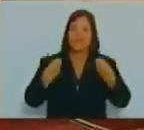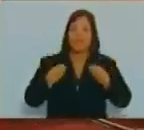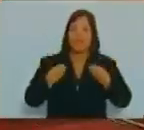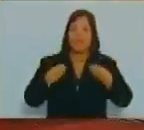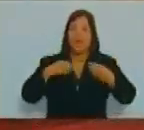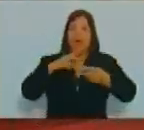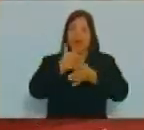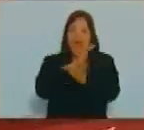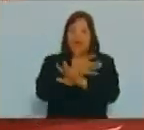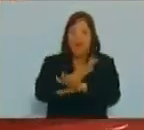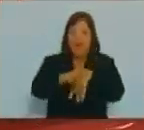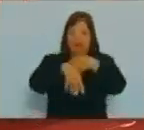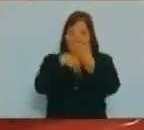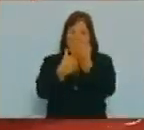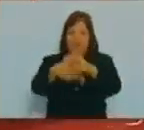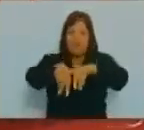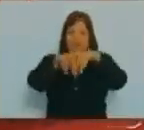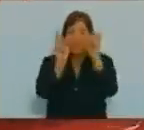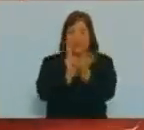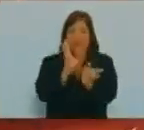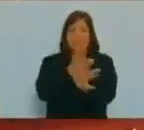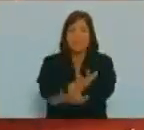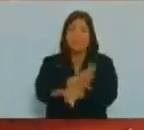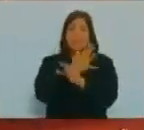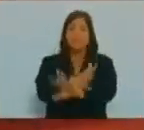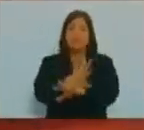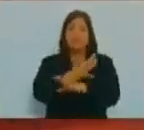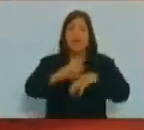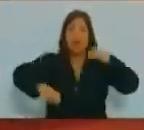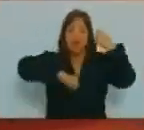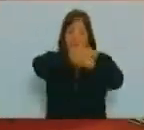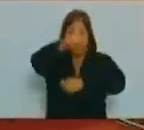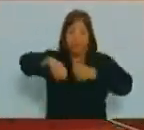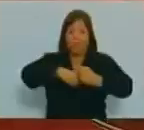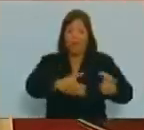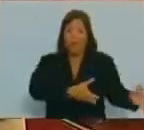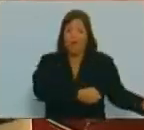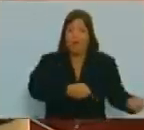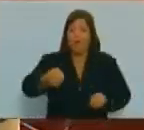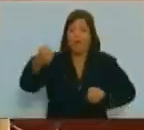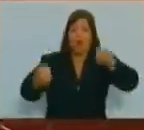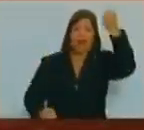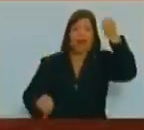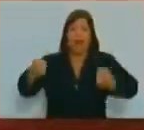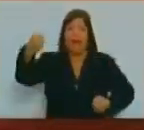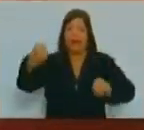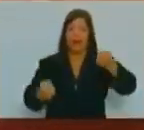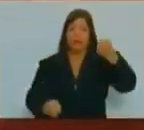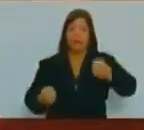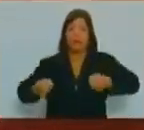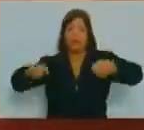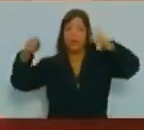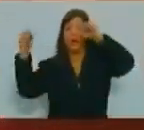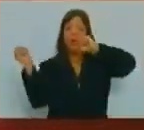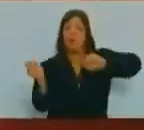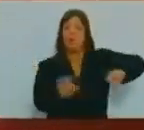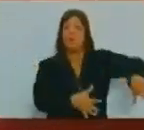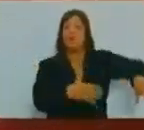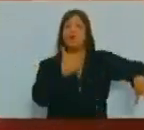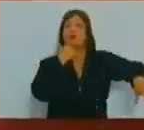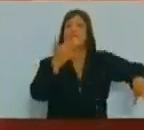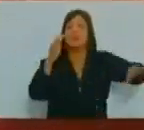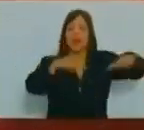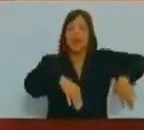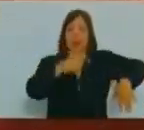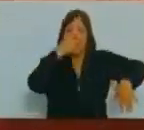violaron la descuartizaron la metieron en bolsa y la sacaron en su propio vehículo y la dejaron botada cerca de un contenedor